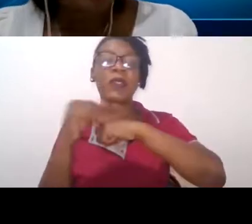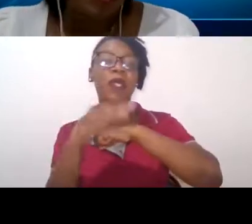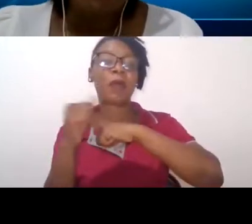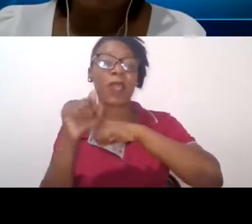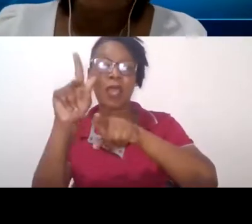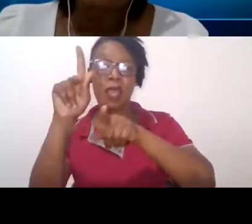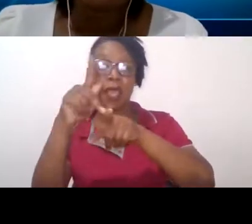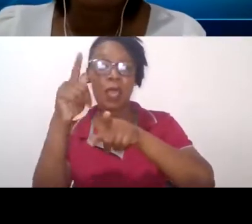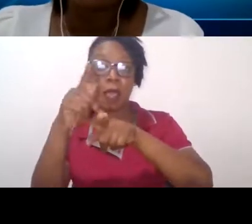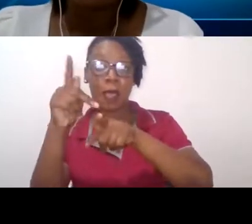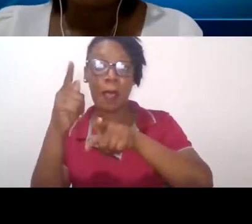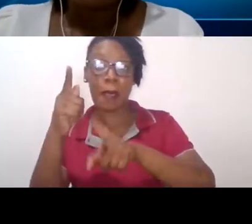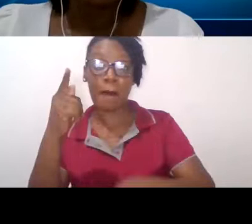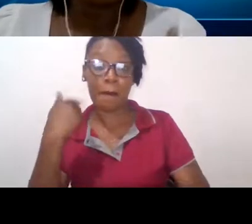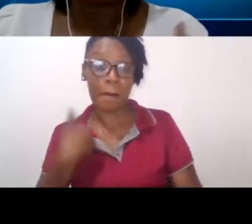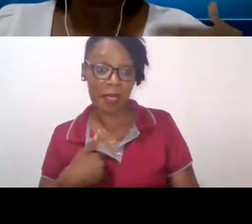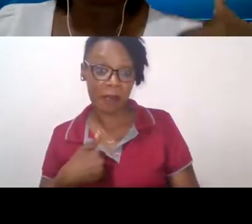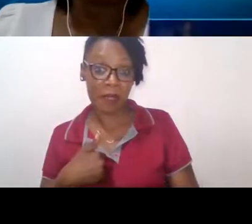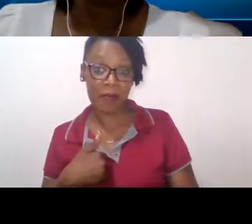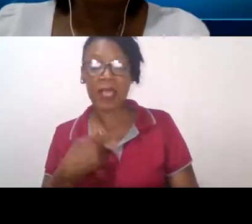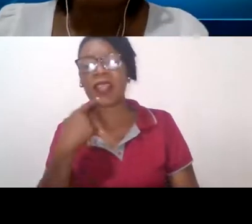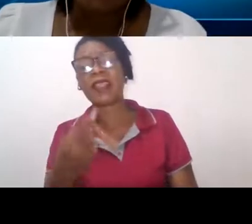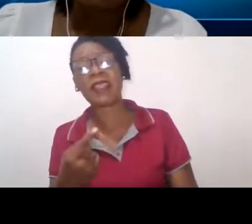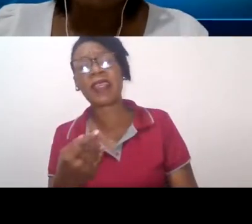primo, que es el que me colabora con él, y le dije, mira,